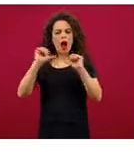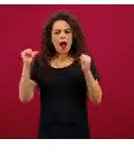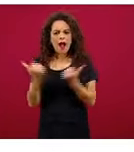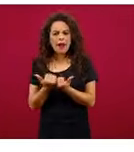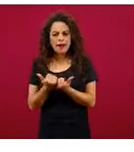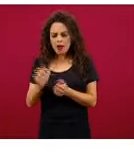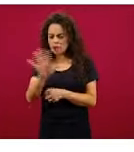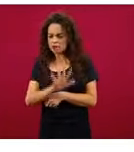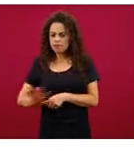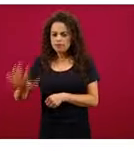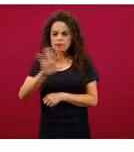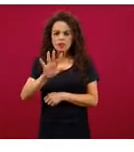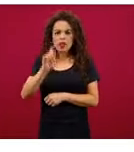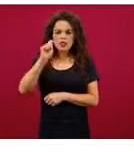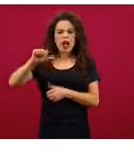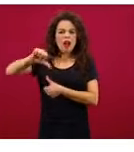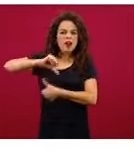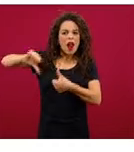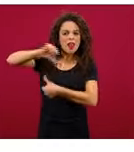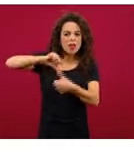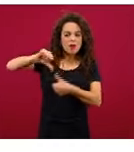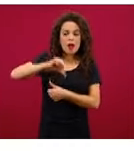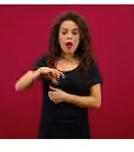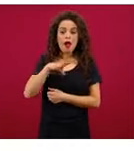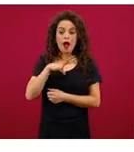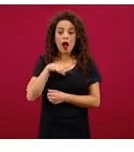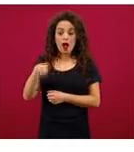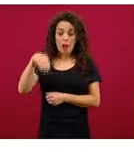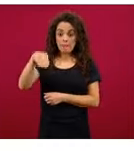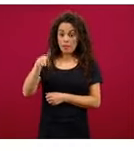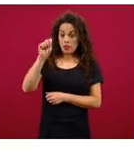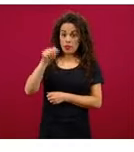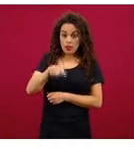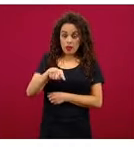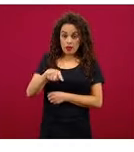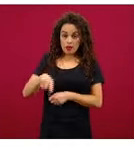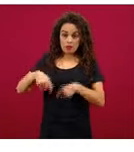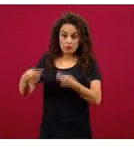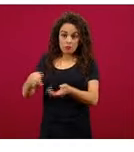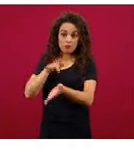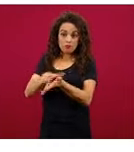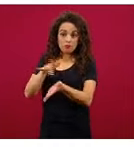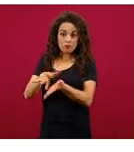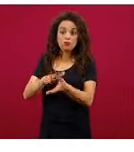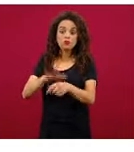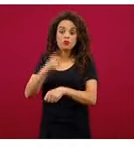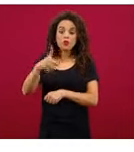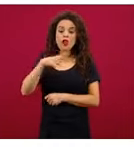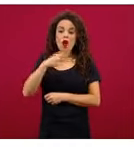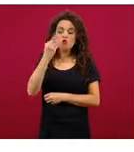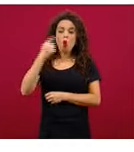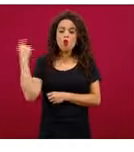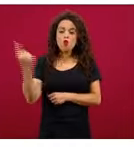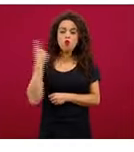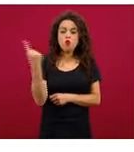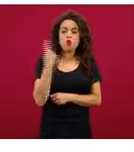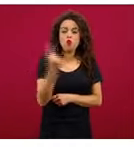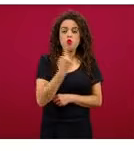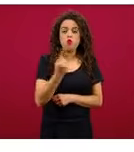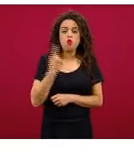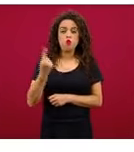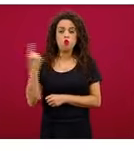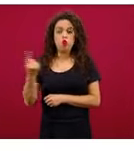la zona caribeña, se han desplegado MT por la respuesta a los huracanes, ciclones, por lo tanto